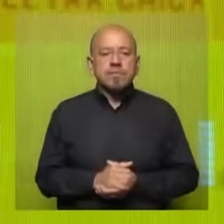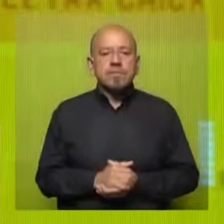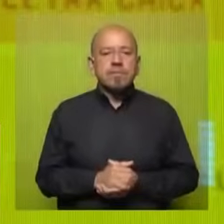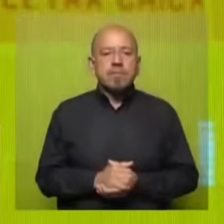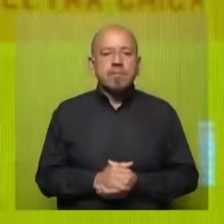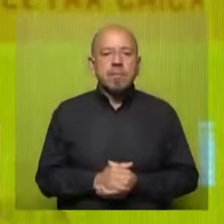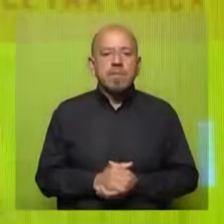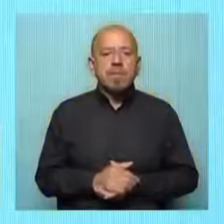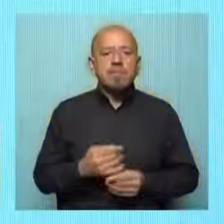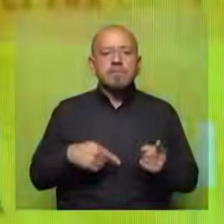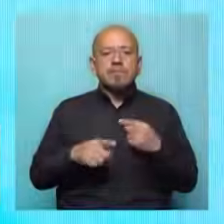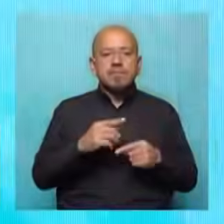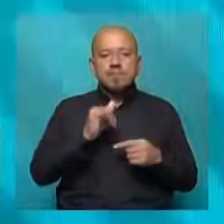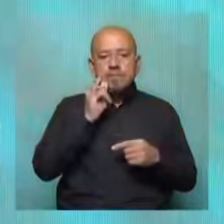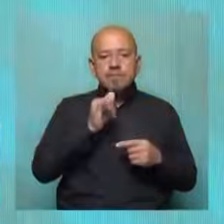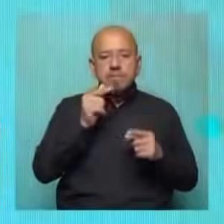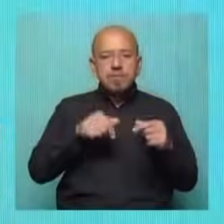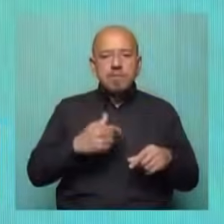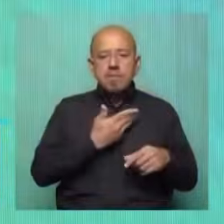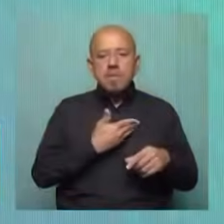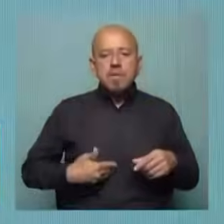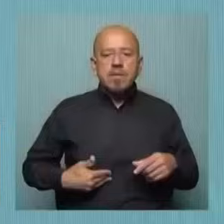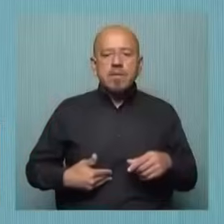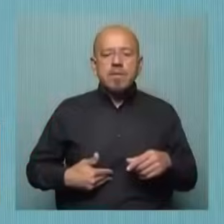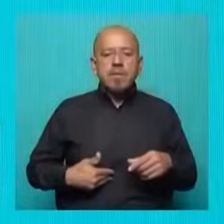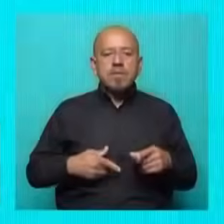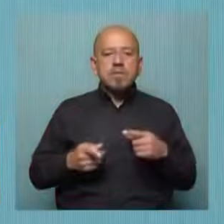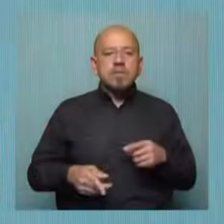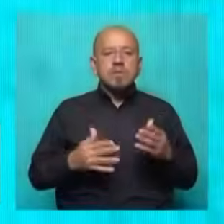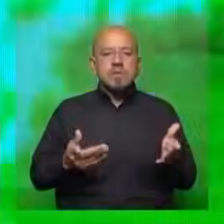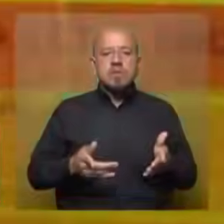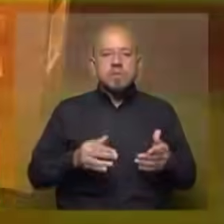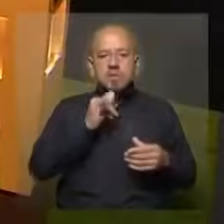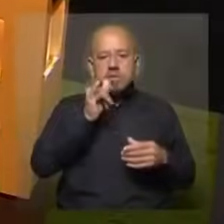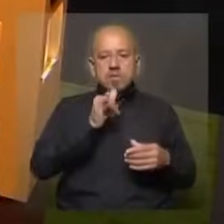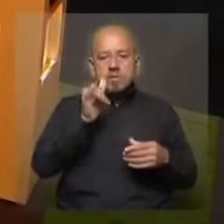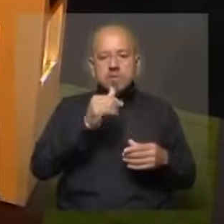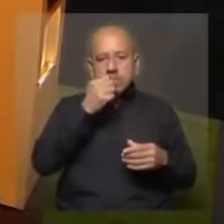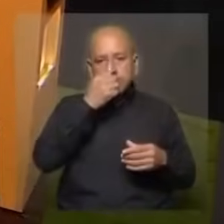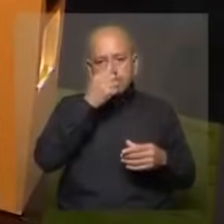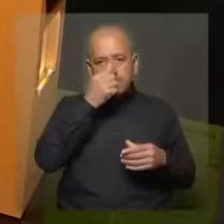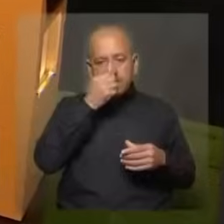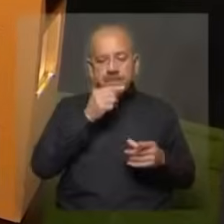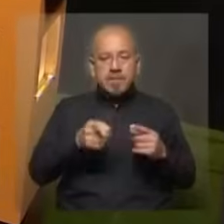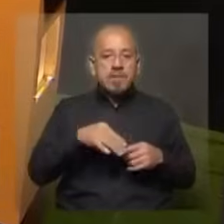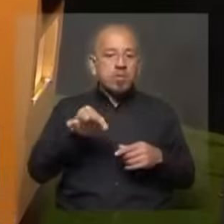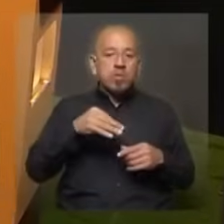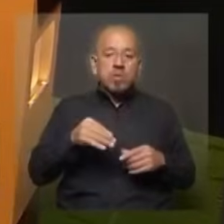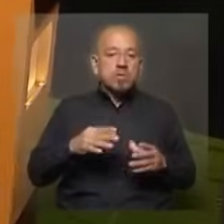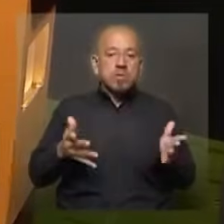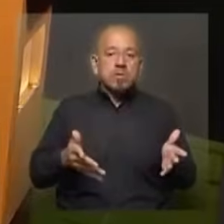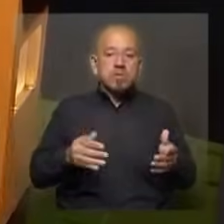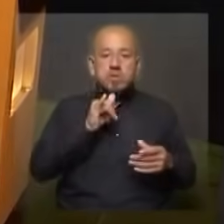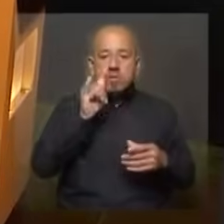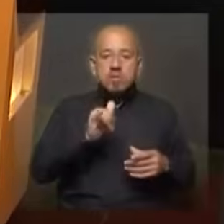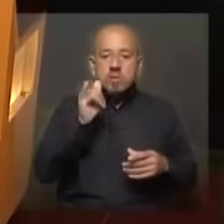de la construcción, un muy buen relato. ¿Considera que este gobierno ha tenido un muy buen relato? Creo que es lo único que ha tenido. Creo que